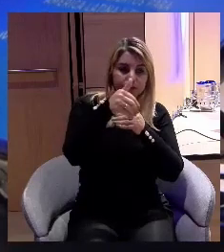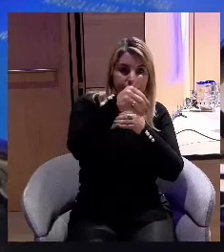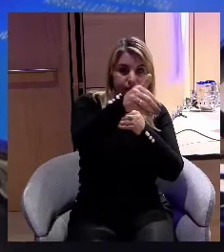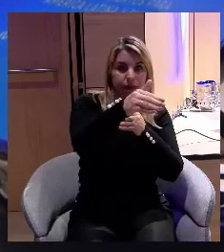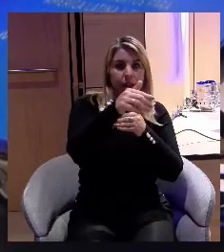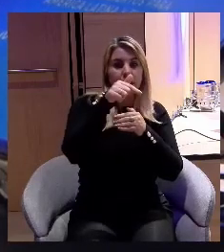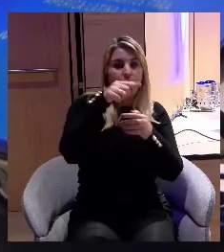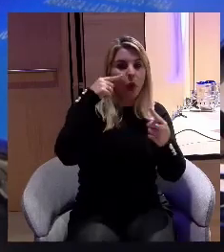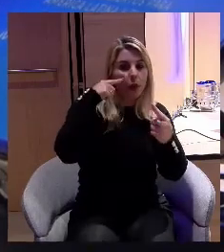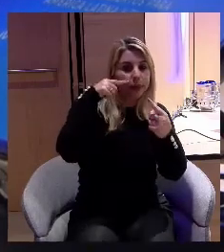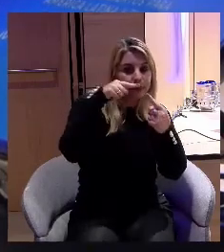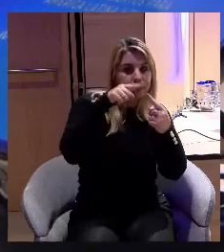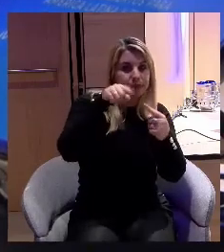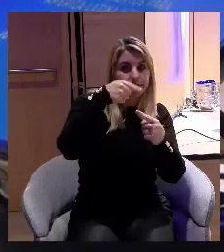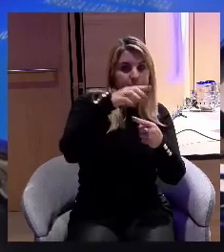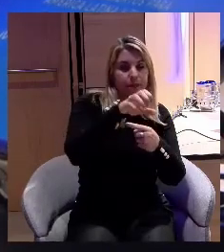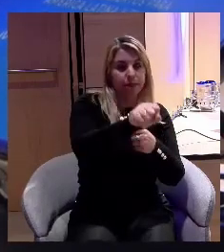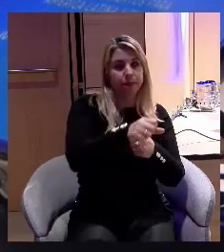tenés.